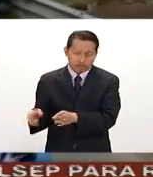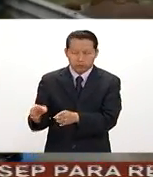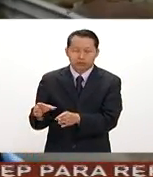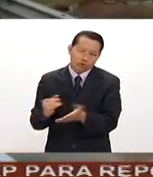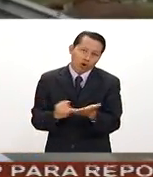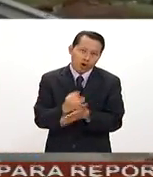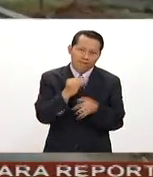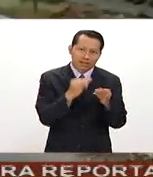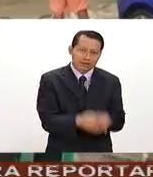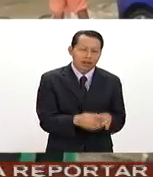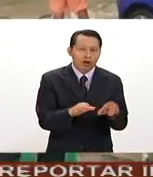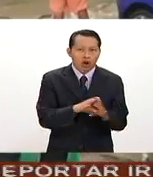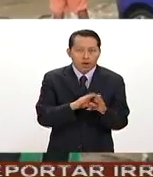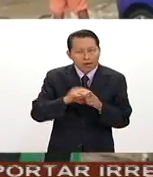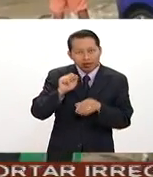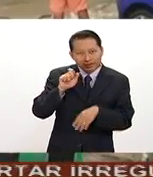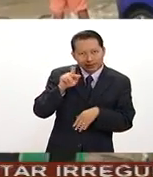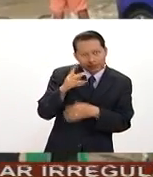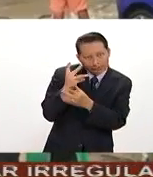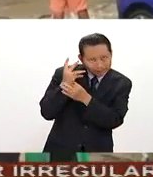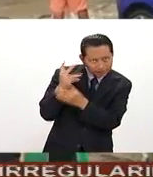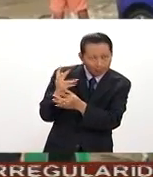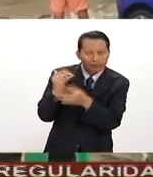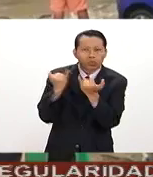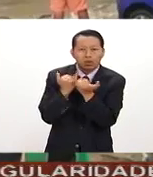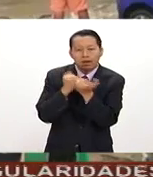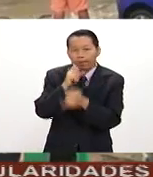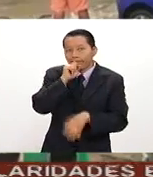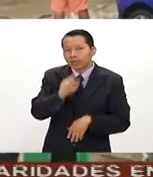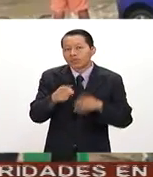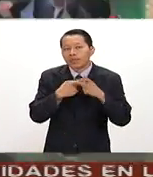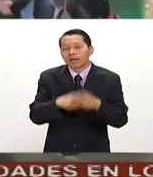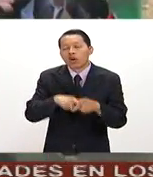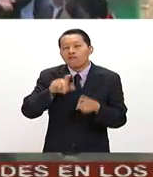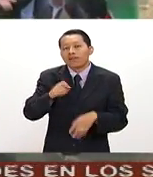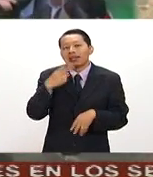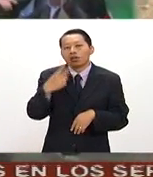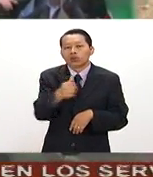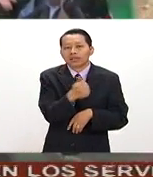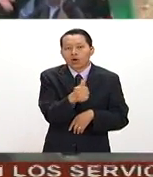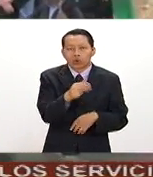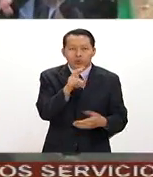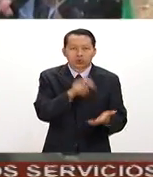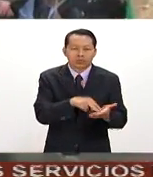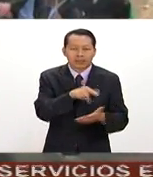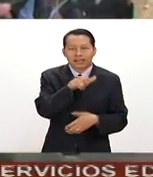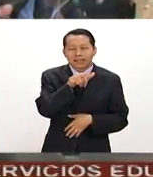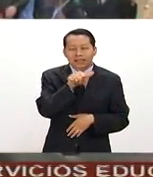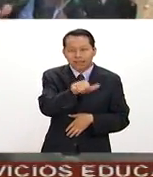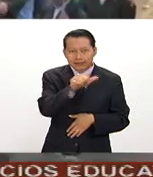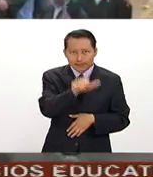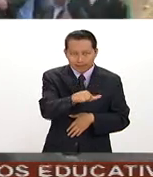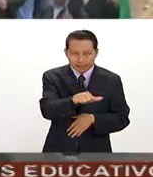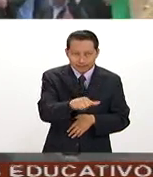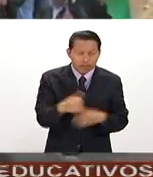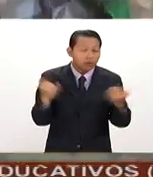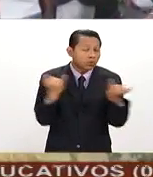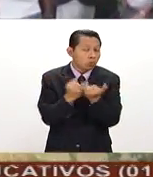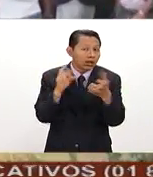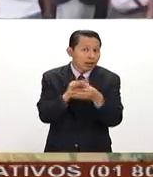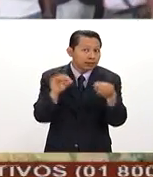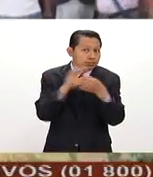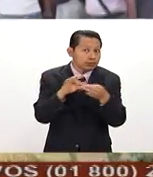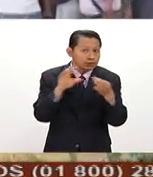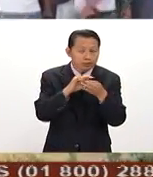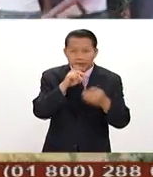oficial que marca la Secretaría de Educación Pública y que había iniciado el 22 de agosto del 2016. Comentarles también pues